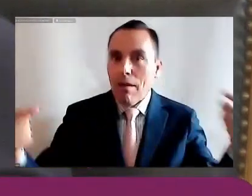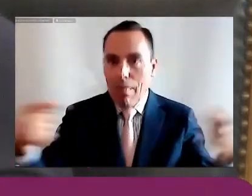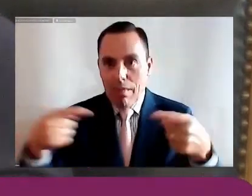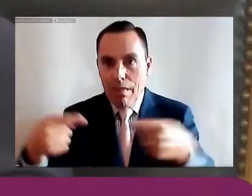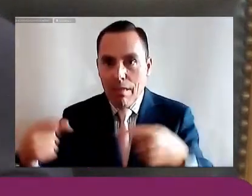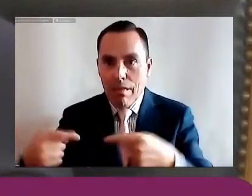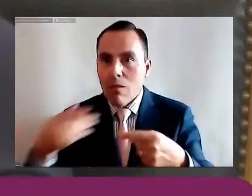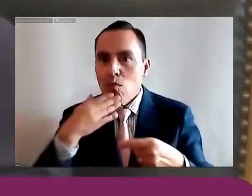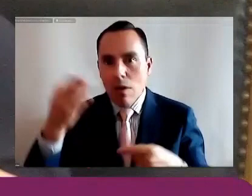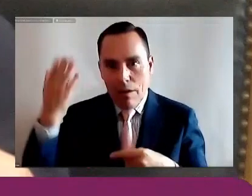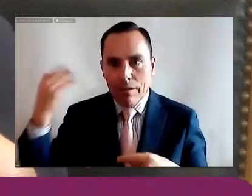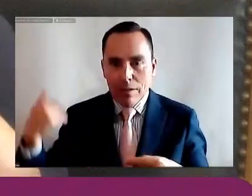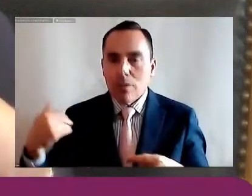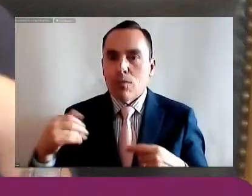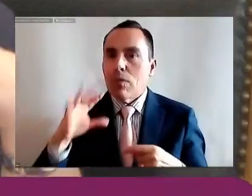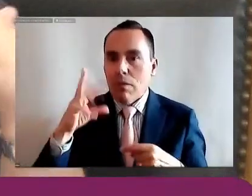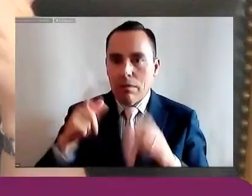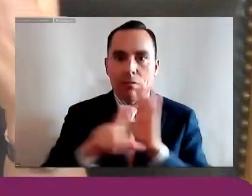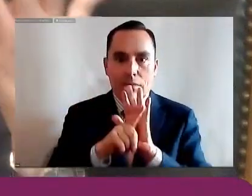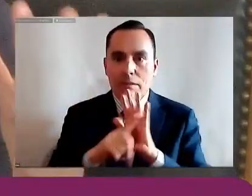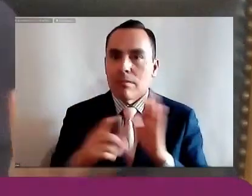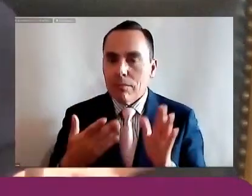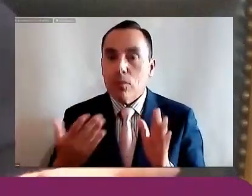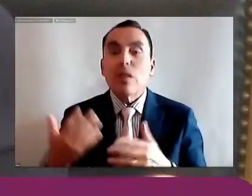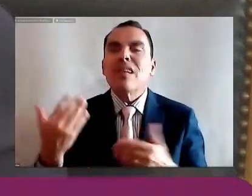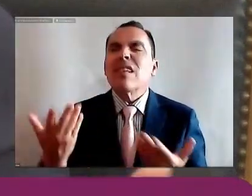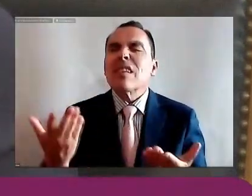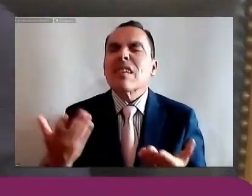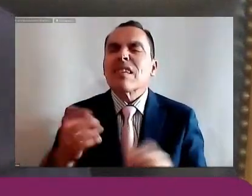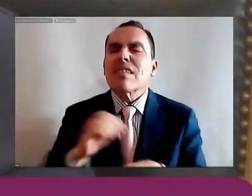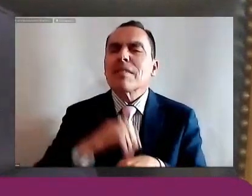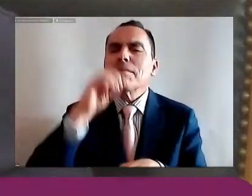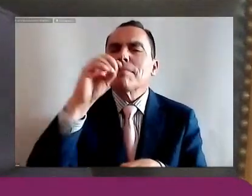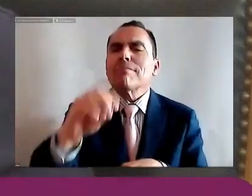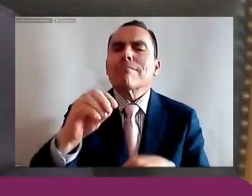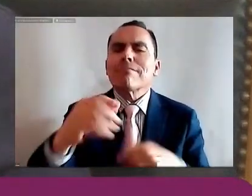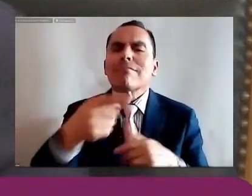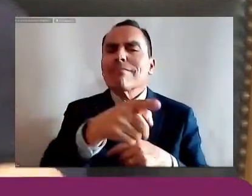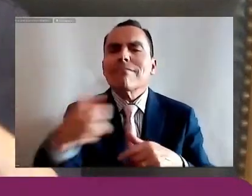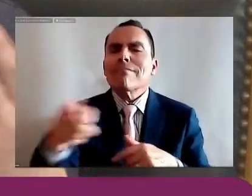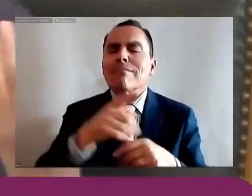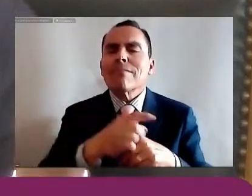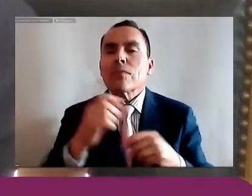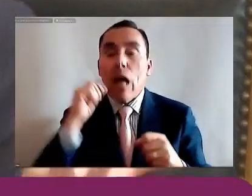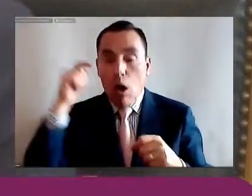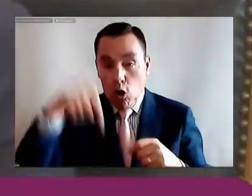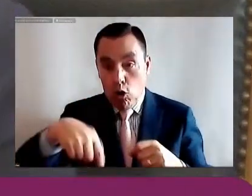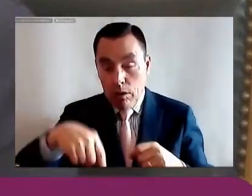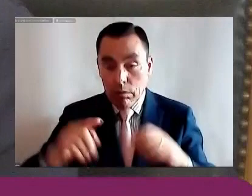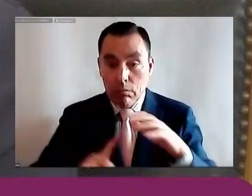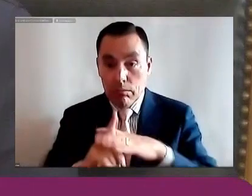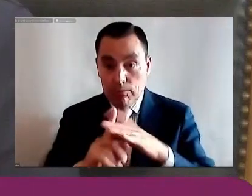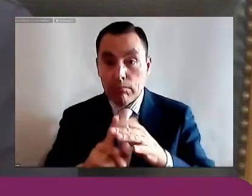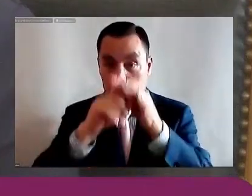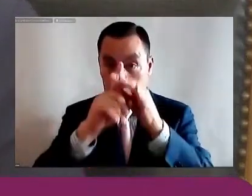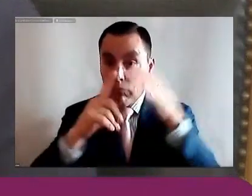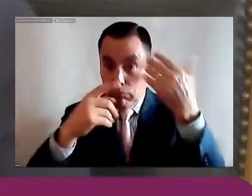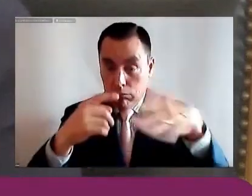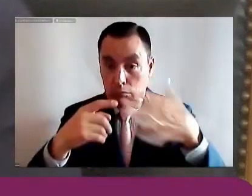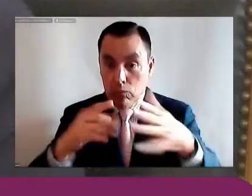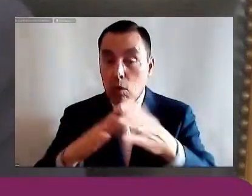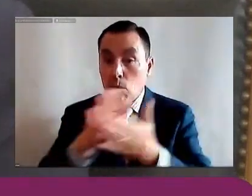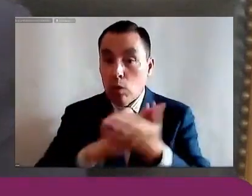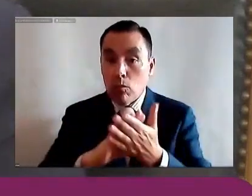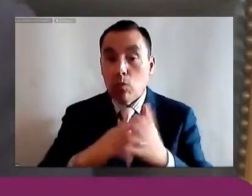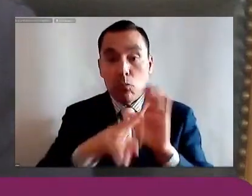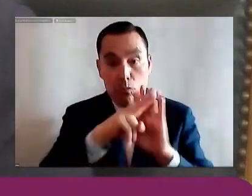esto abarca o pone énfasis en elementos que a veces son normativos, ¿cierto? Todos